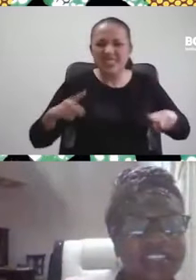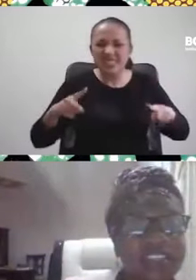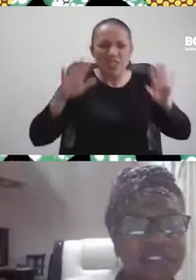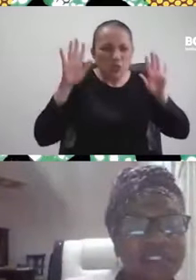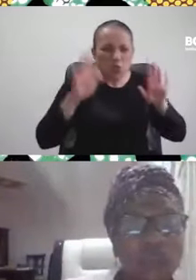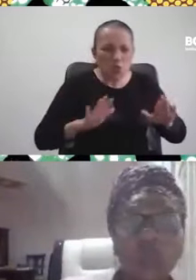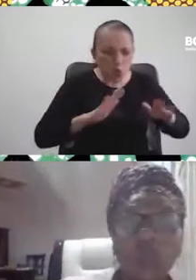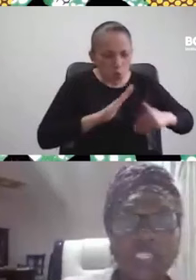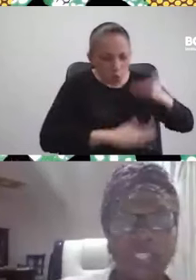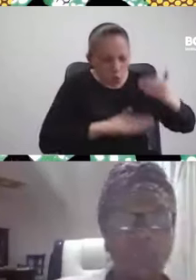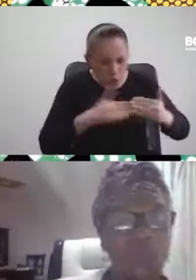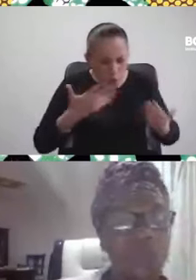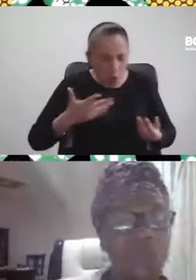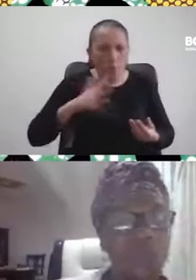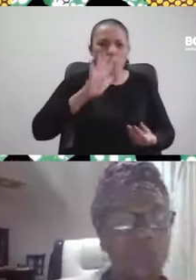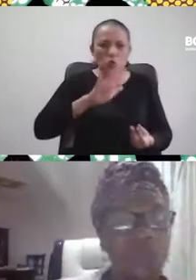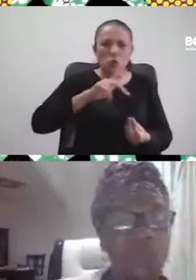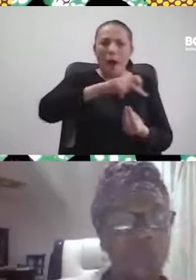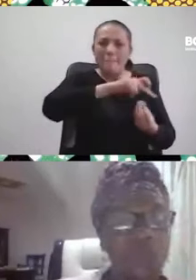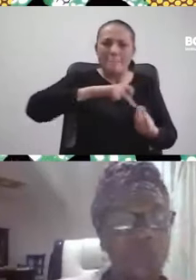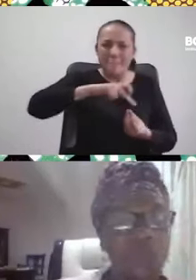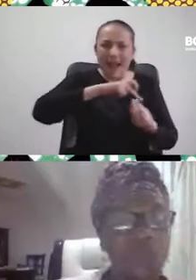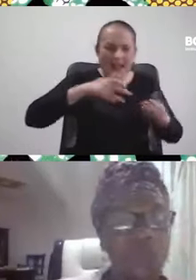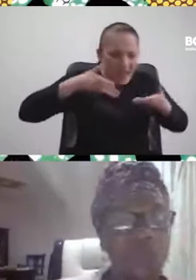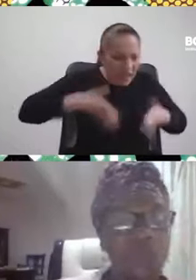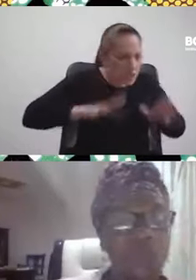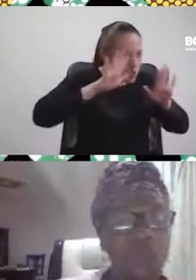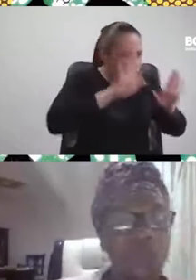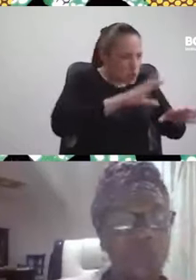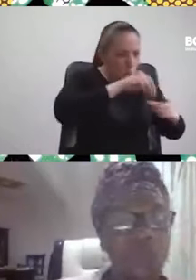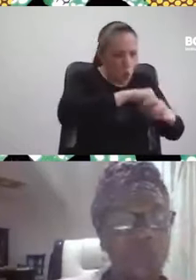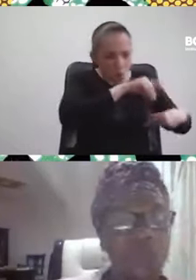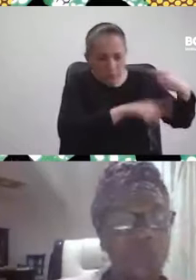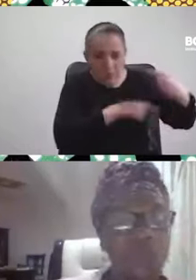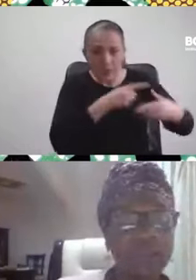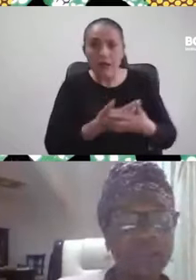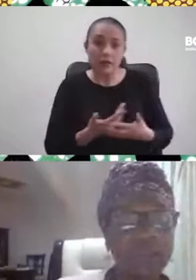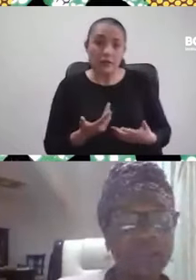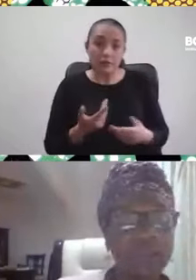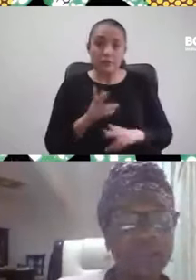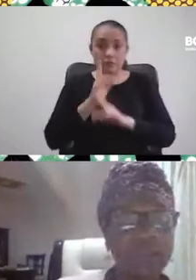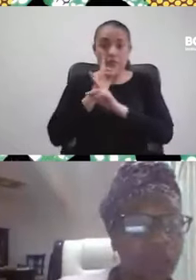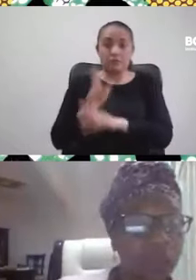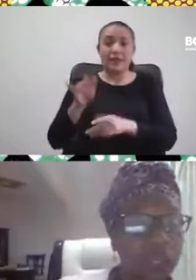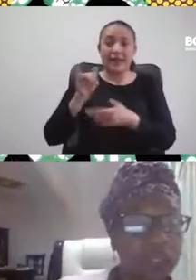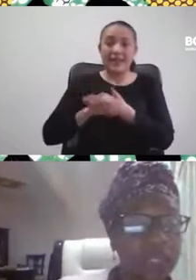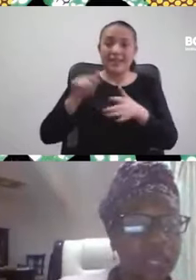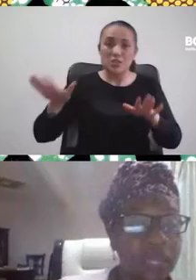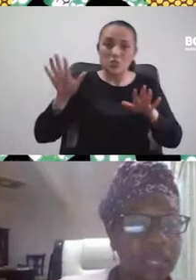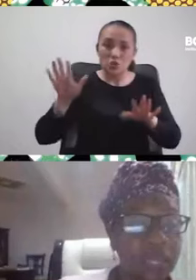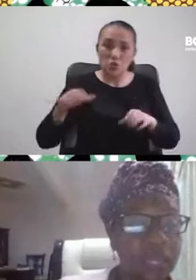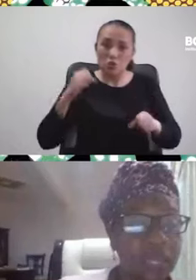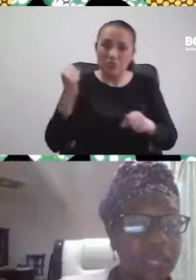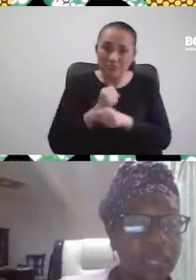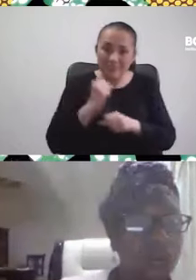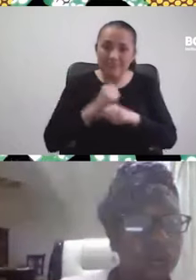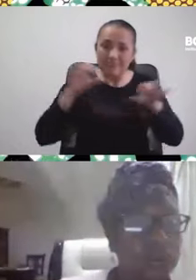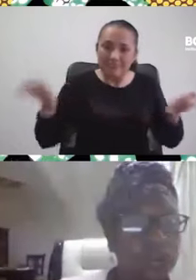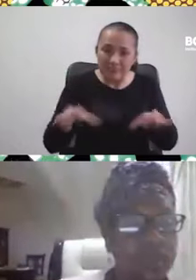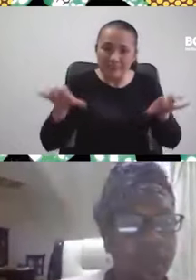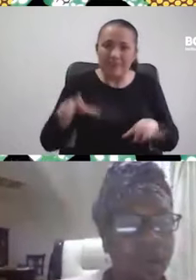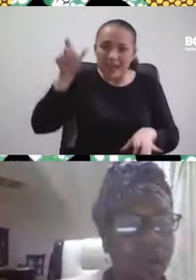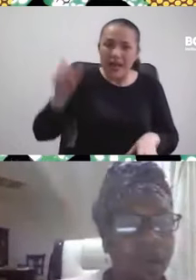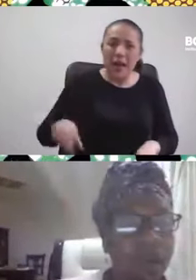proceso. Hay que reconocer dentro del que desarrolló Manuel Zapata Olivella, y